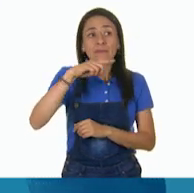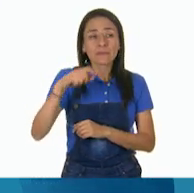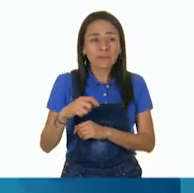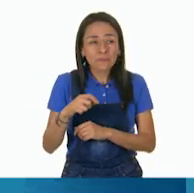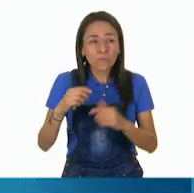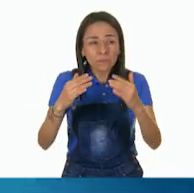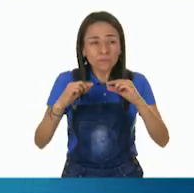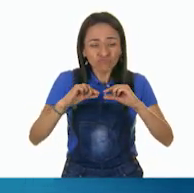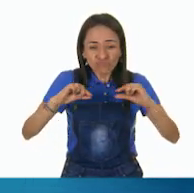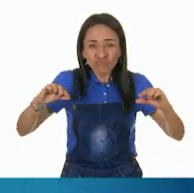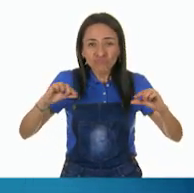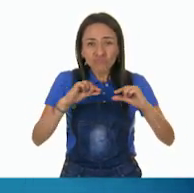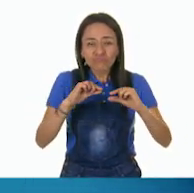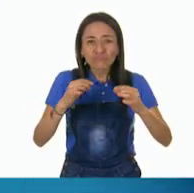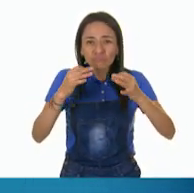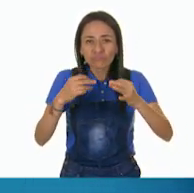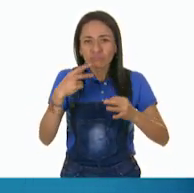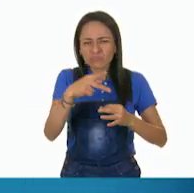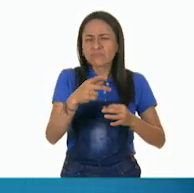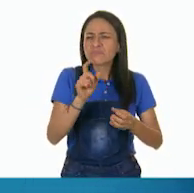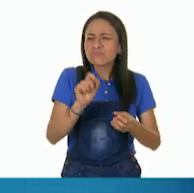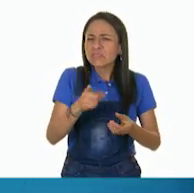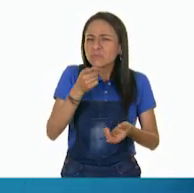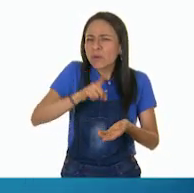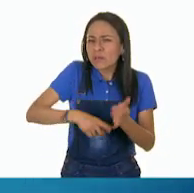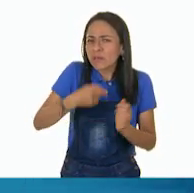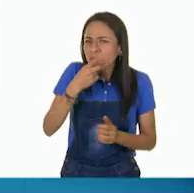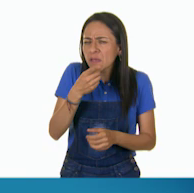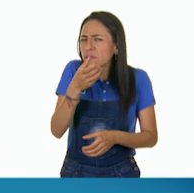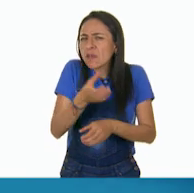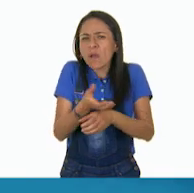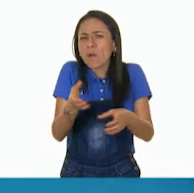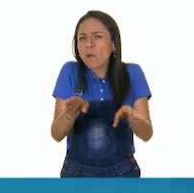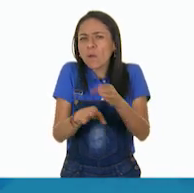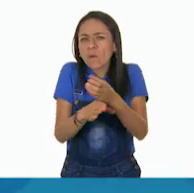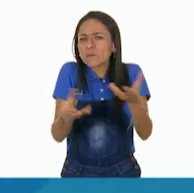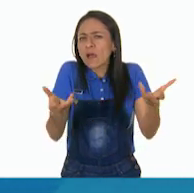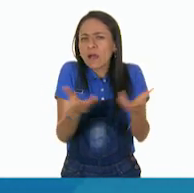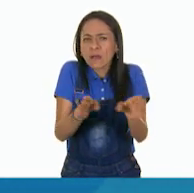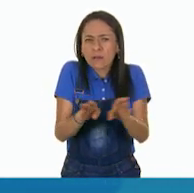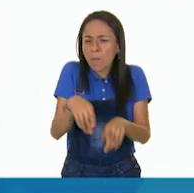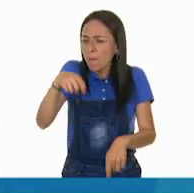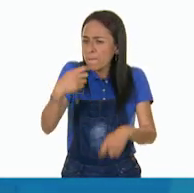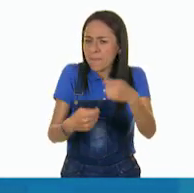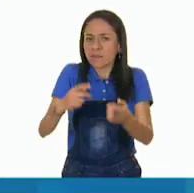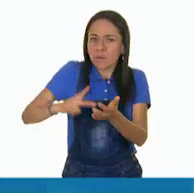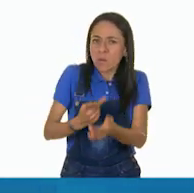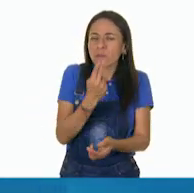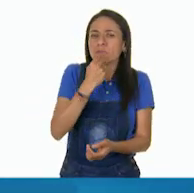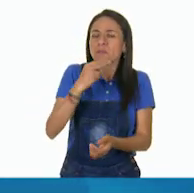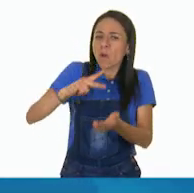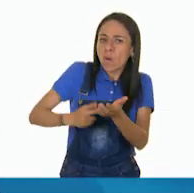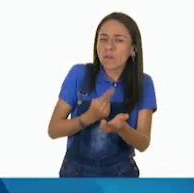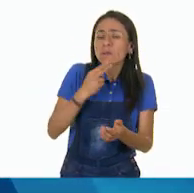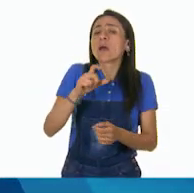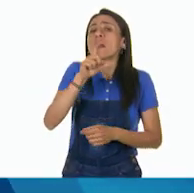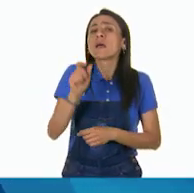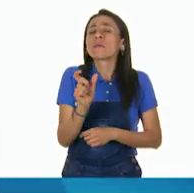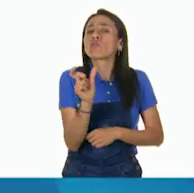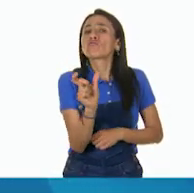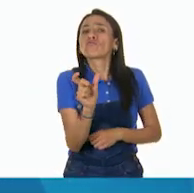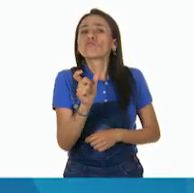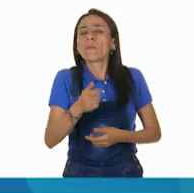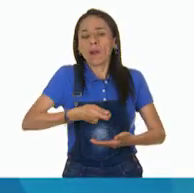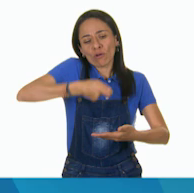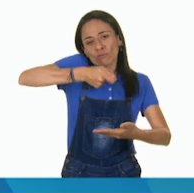también dice que viene es elaborado con plástico reciclado y bueno nuestro código de barras al final pero que